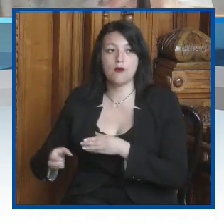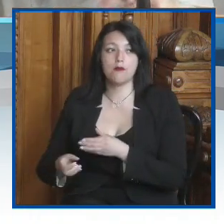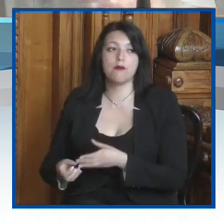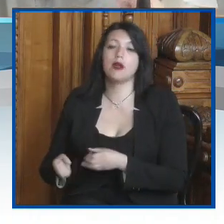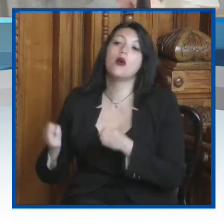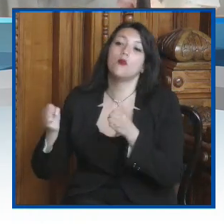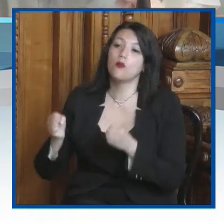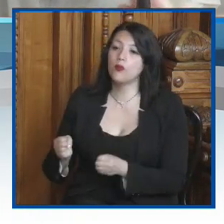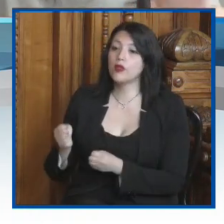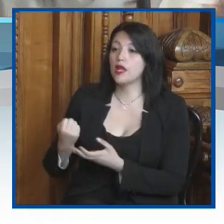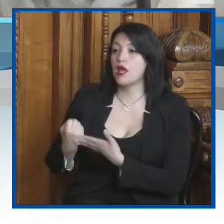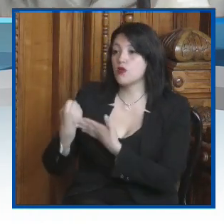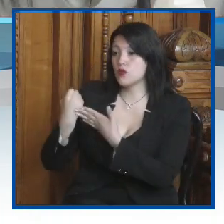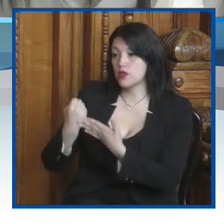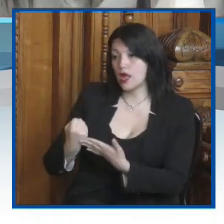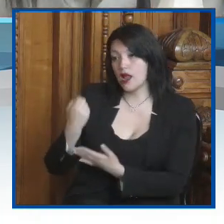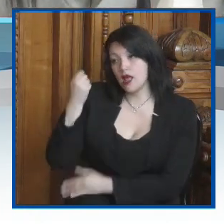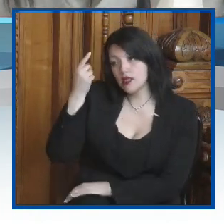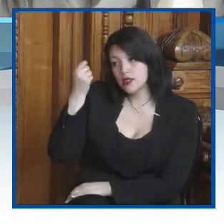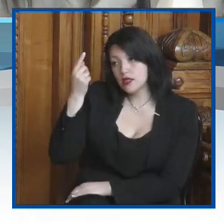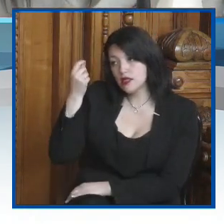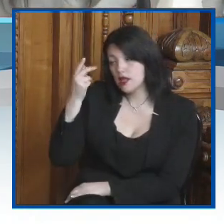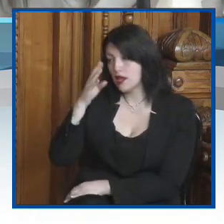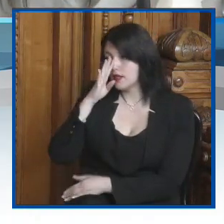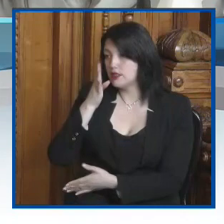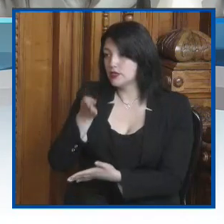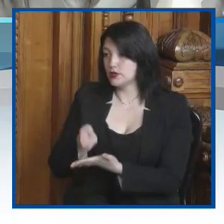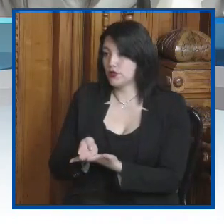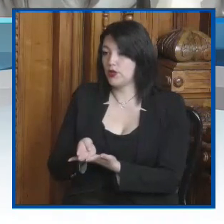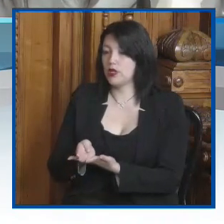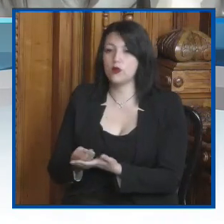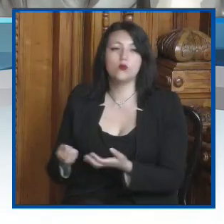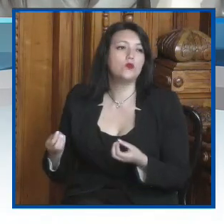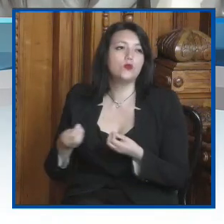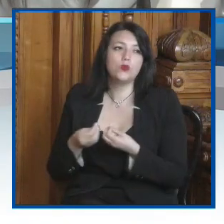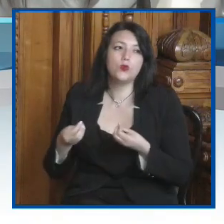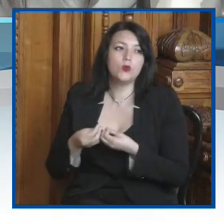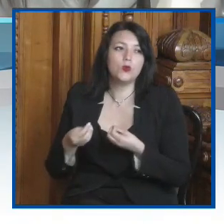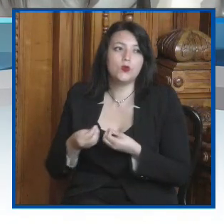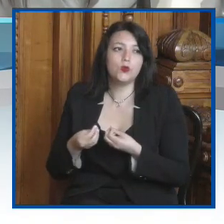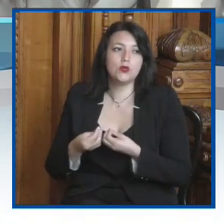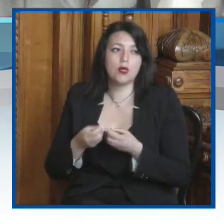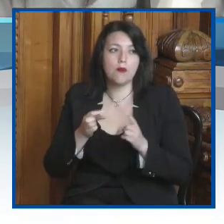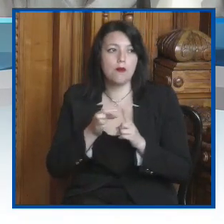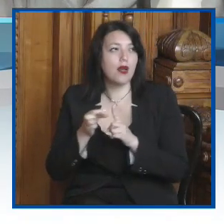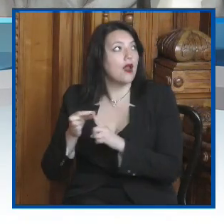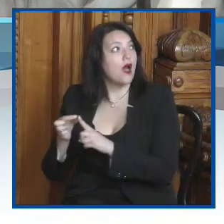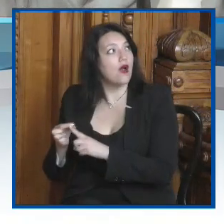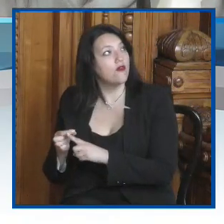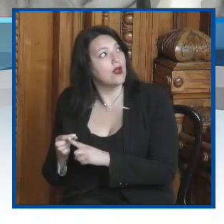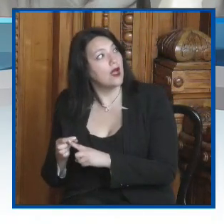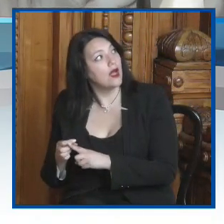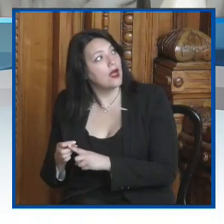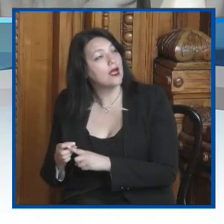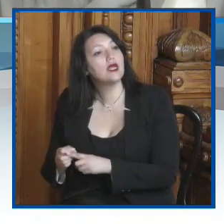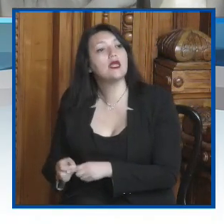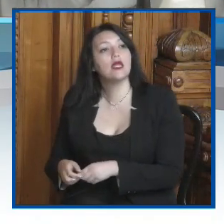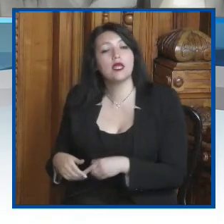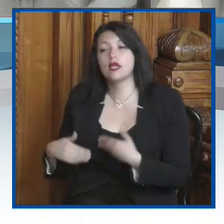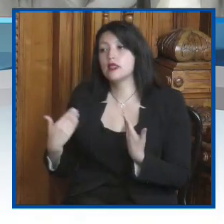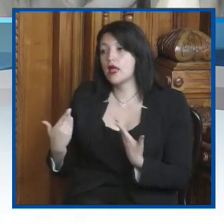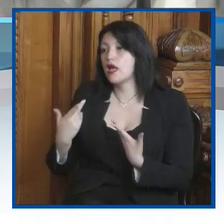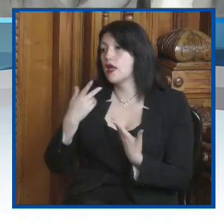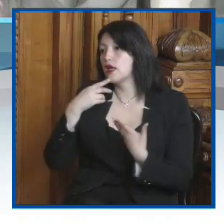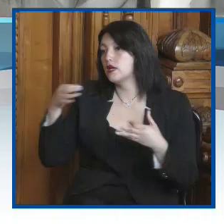a comprender las decisiones. Tiene bastantes palabras y están explicadas, y